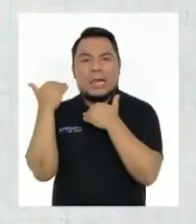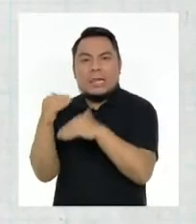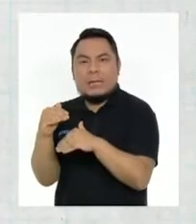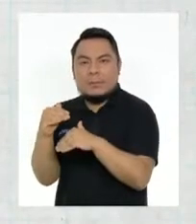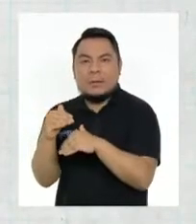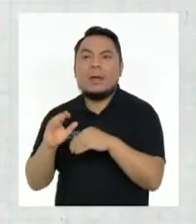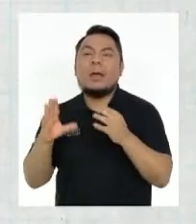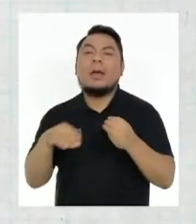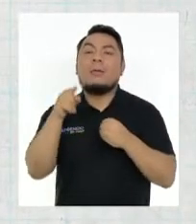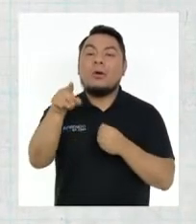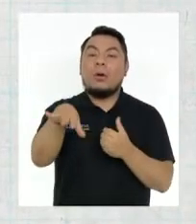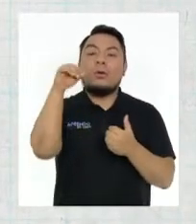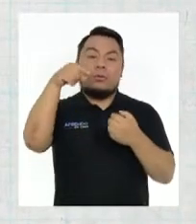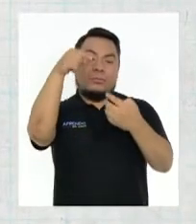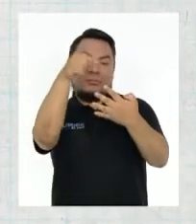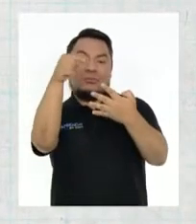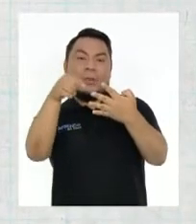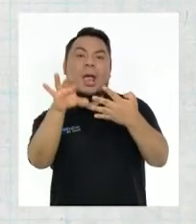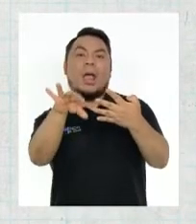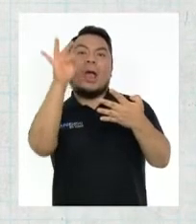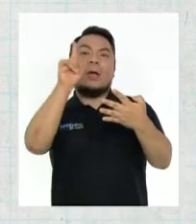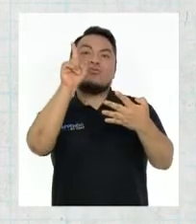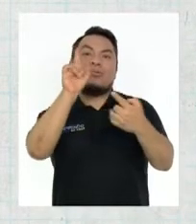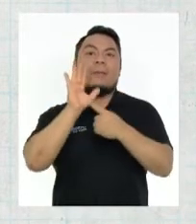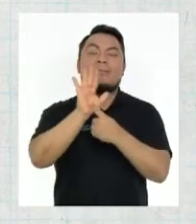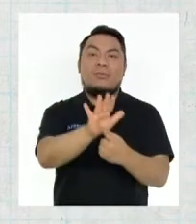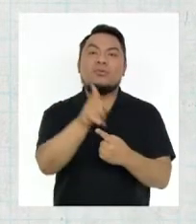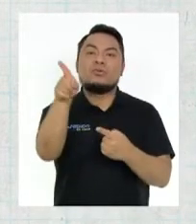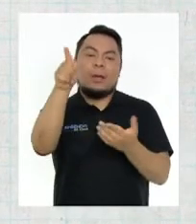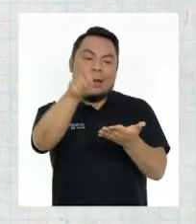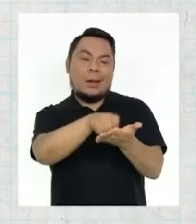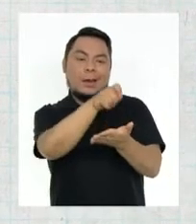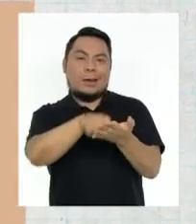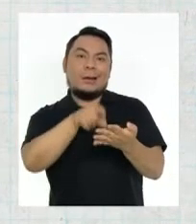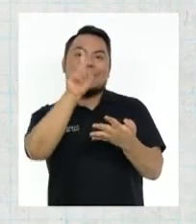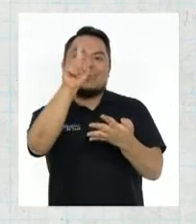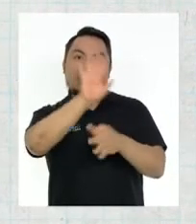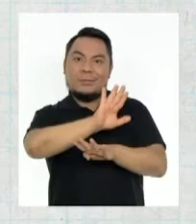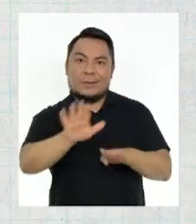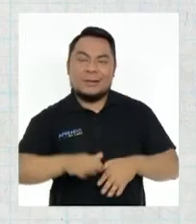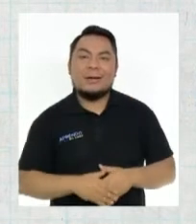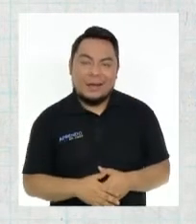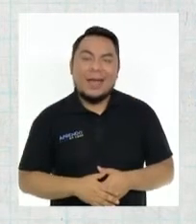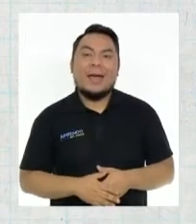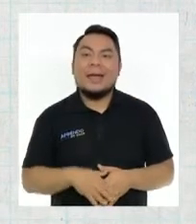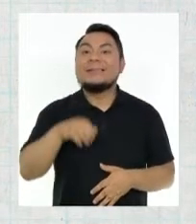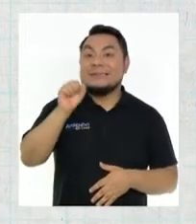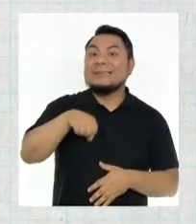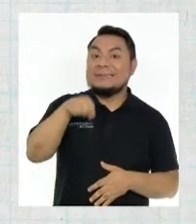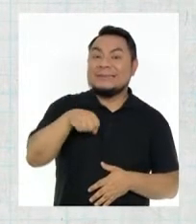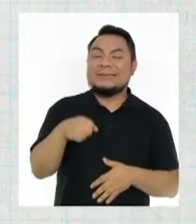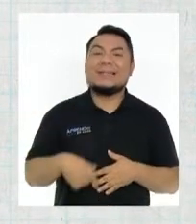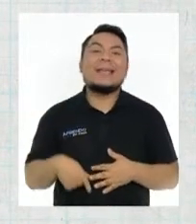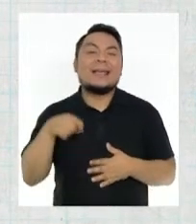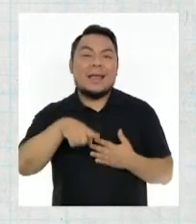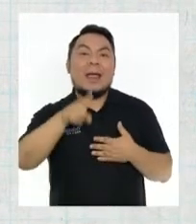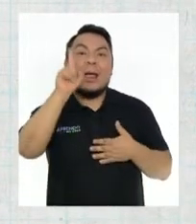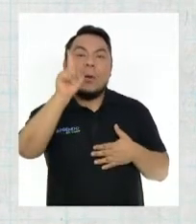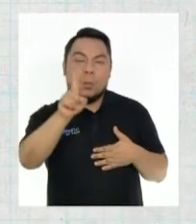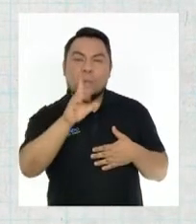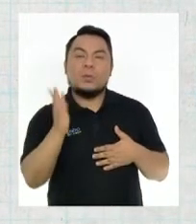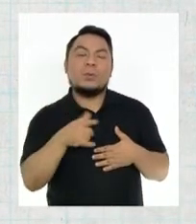limita a elegir de entre una de las opciones que se muestran, marcando con una X. Así es, Mario. Es una